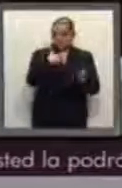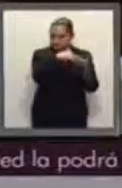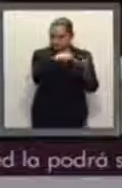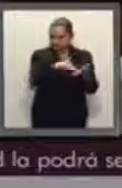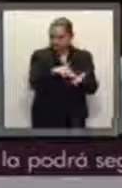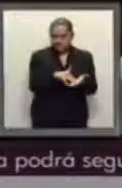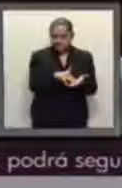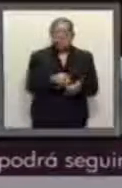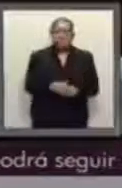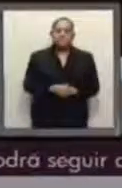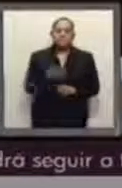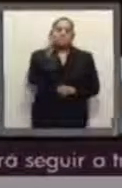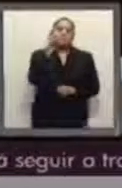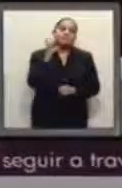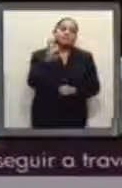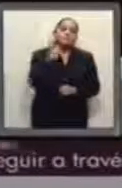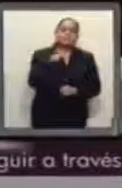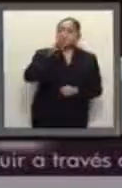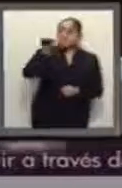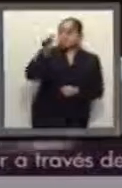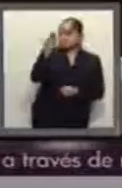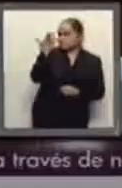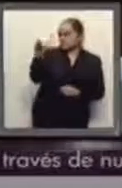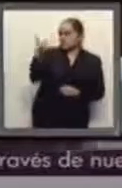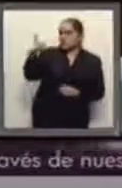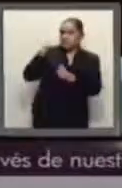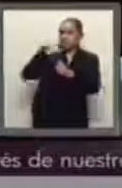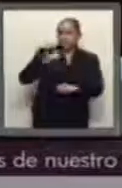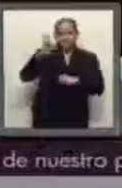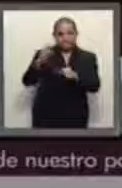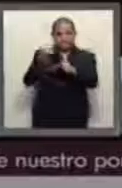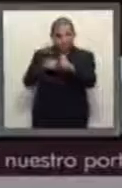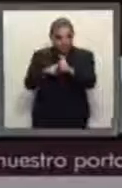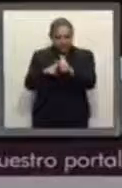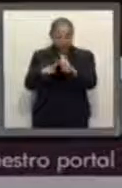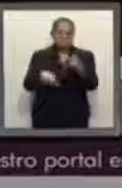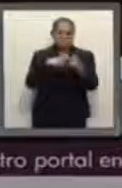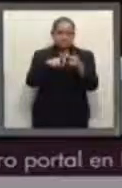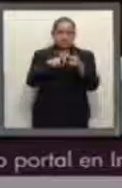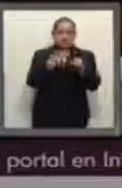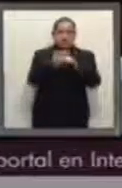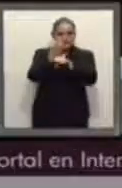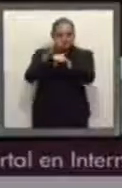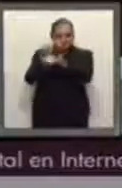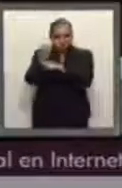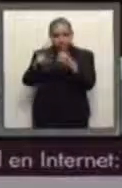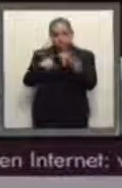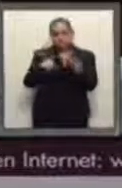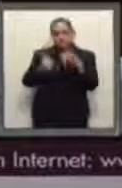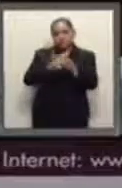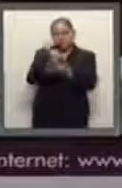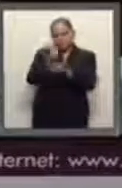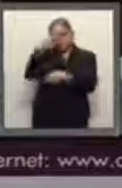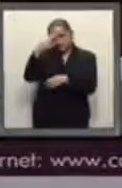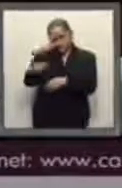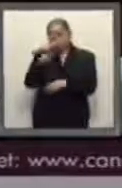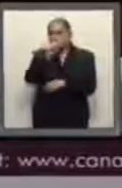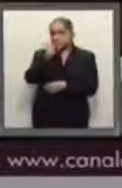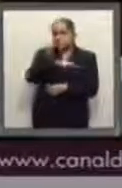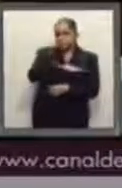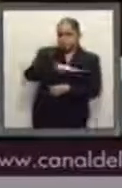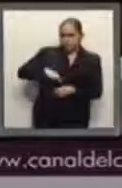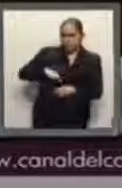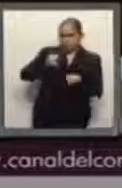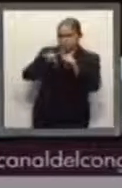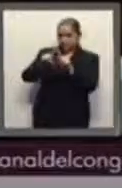La Cámara de Diputados exhorta a las autoridades federales, de las entidades federativas de la Ciudad de México y de los municipios, para que en el